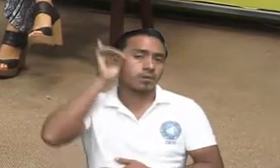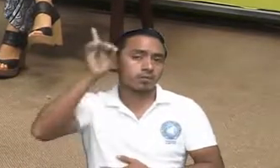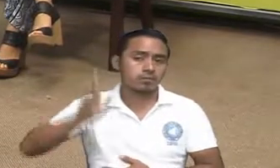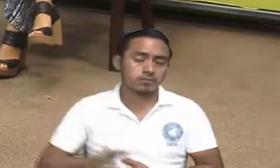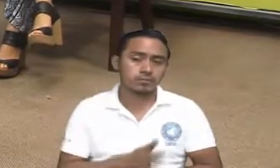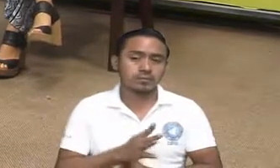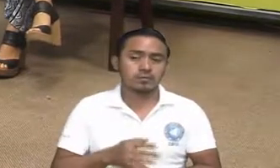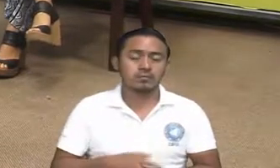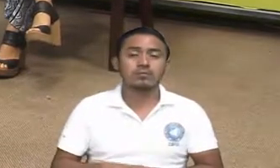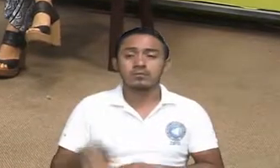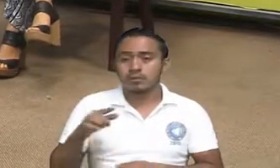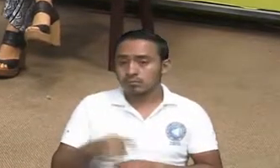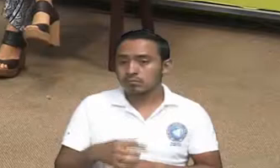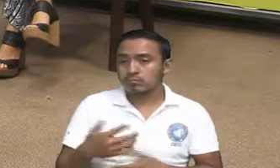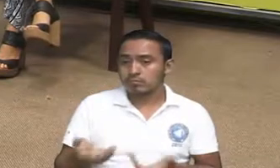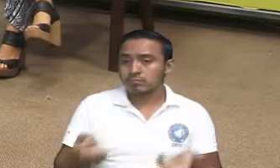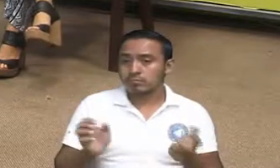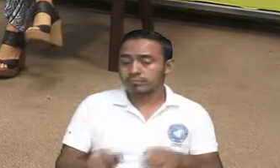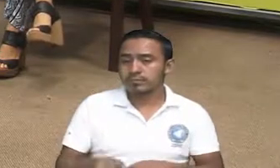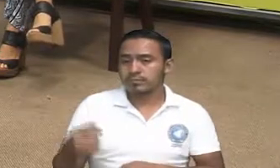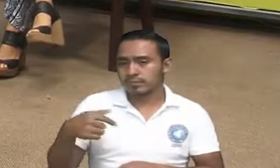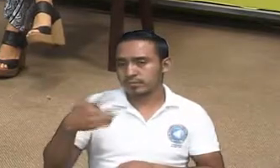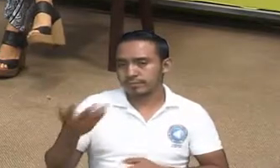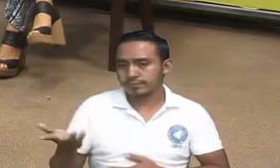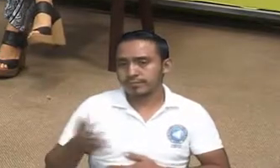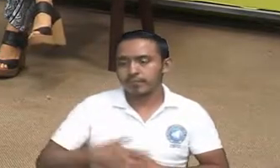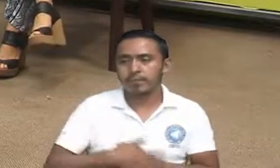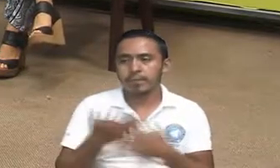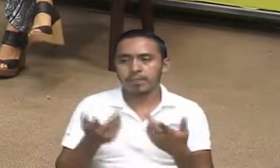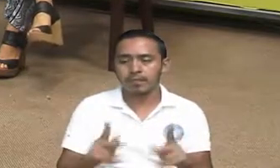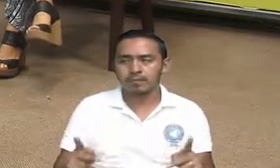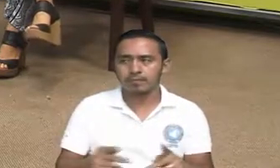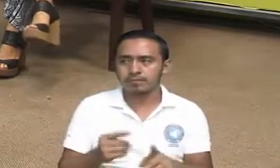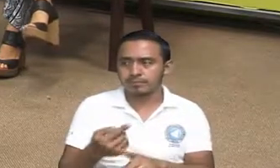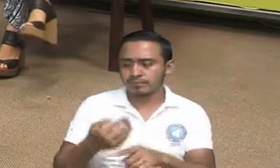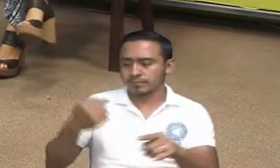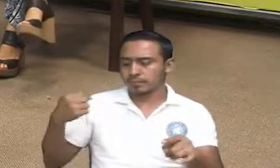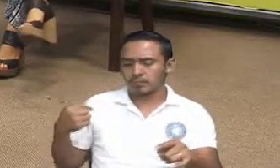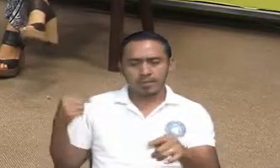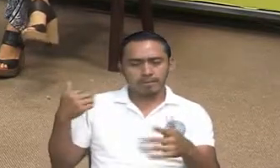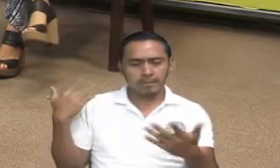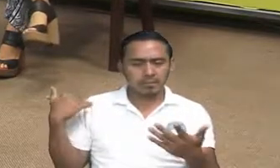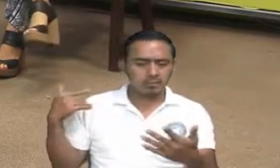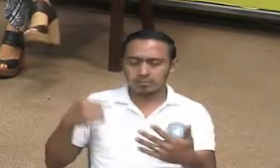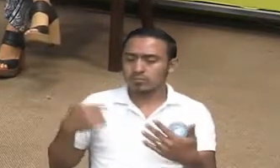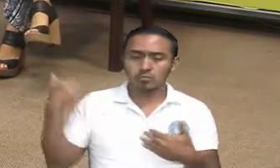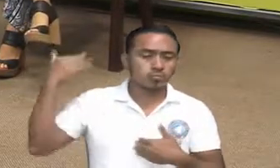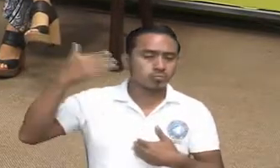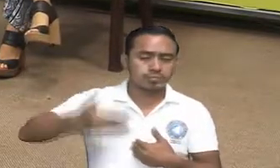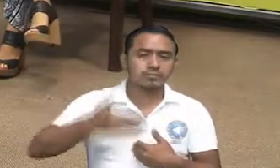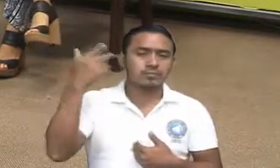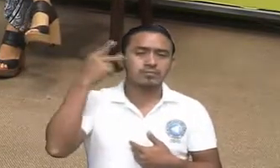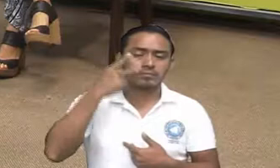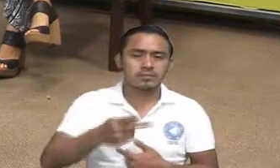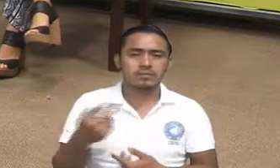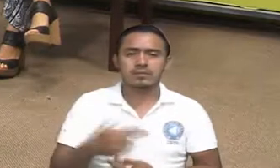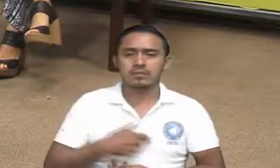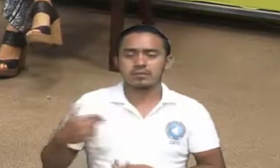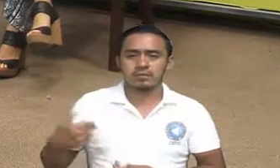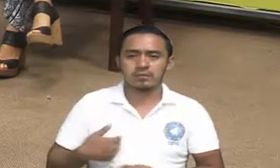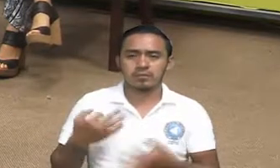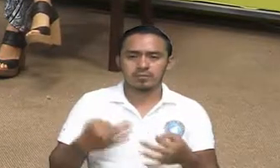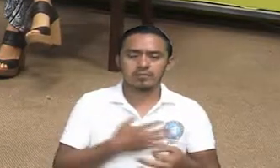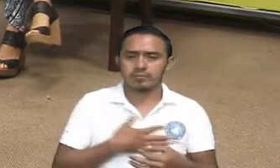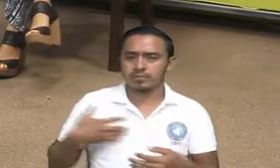que influyeron para que yo fuera de esta manera. Pero ya no vamos a retroceder al pasado, hay que actuar y ver qué podemos hacer para ser